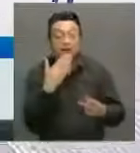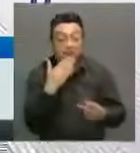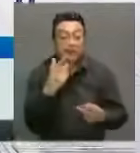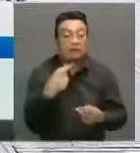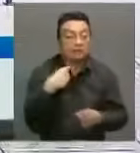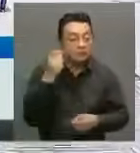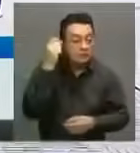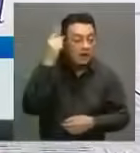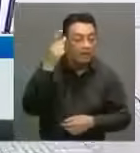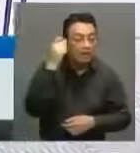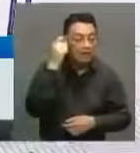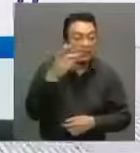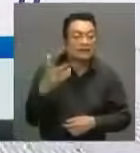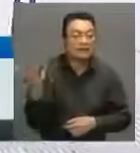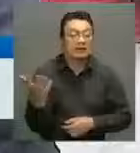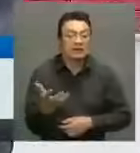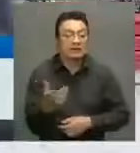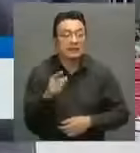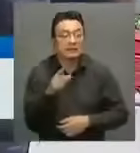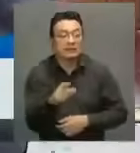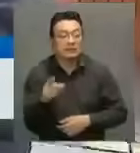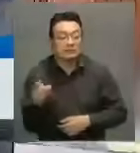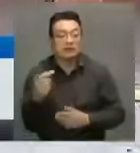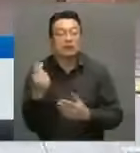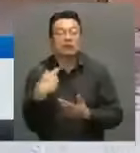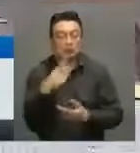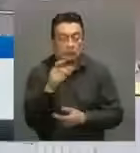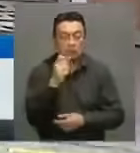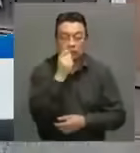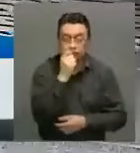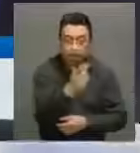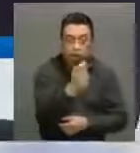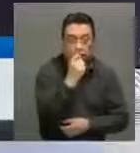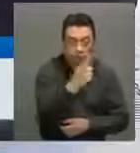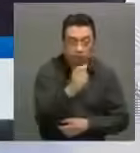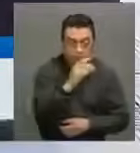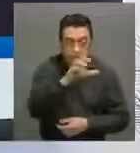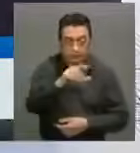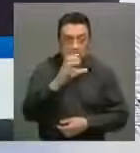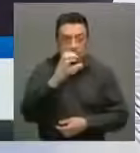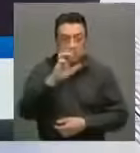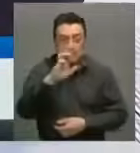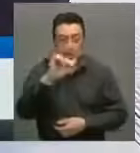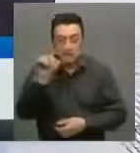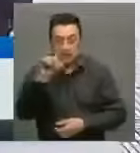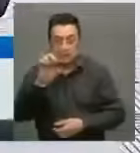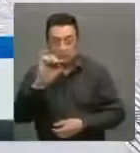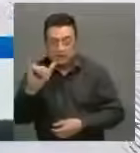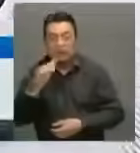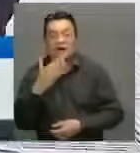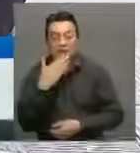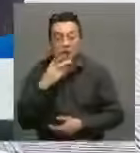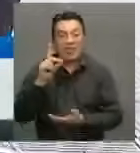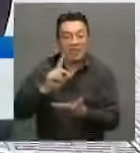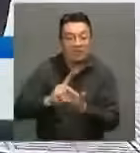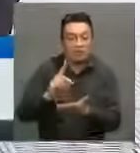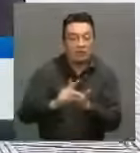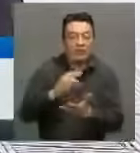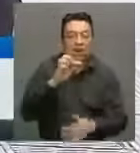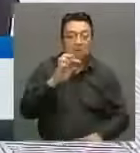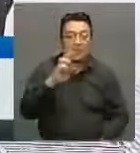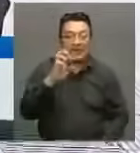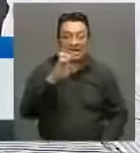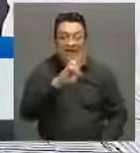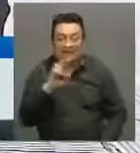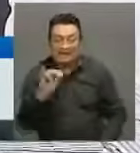conocido de la calificación de imputados tanto de Miguel Crispi como de la diputada Catalina Pérez. Él habló